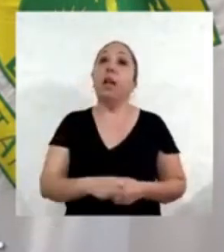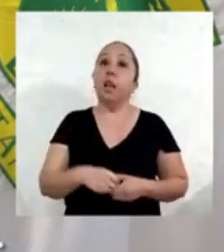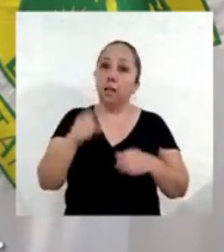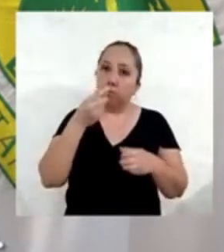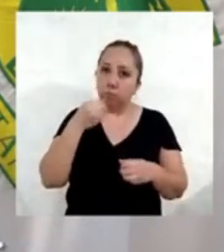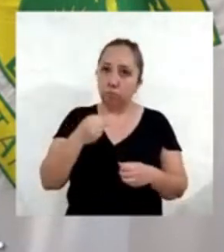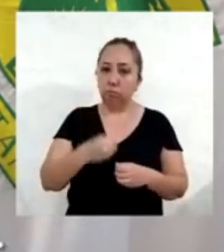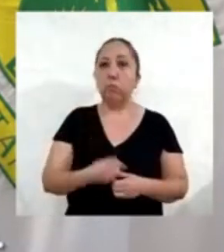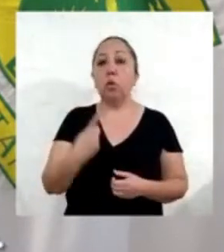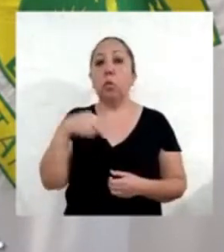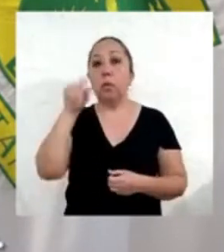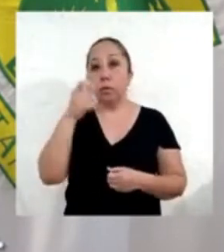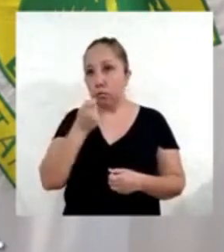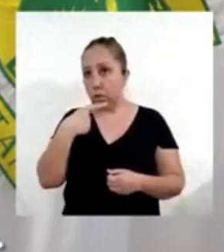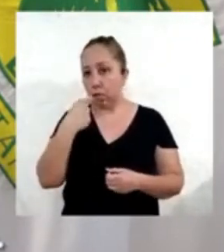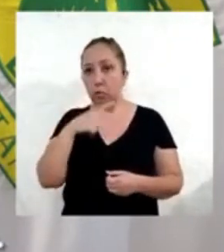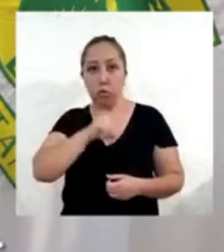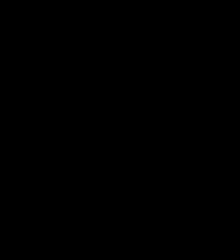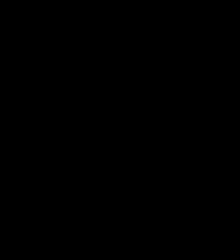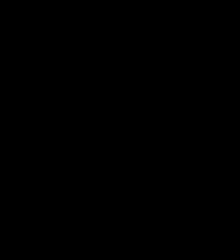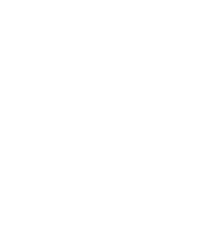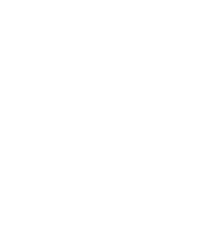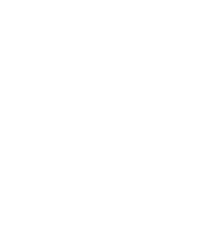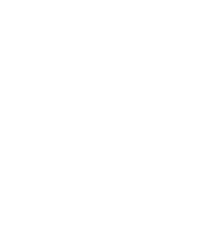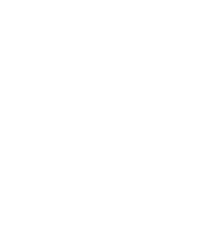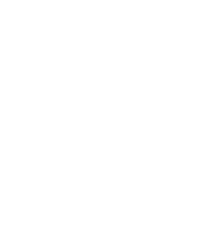alimentos o medicinas deberán hacerlo solos.